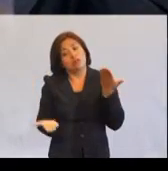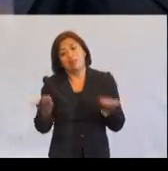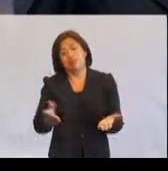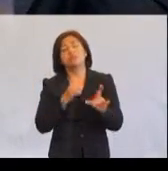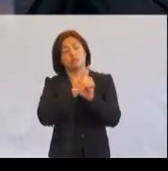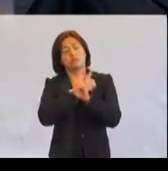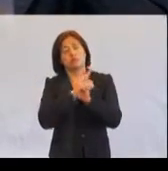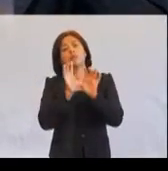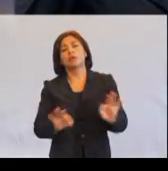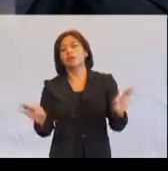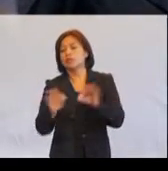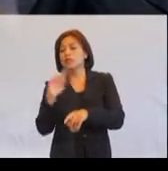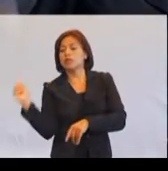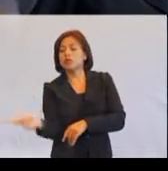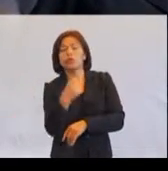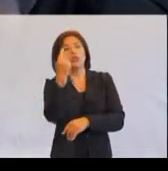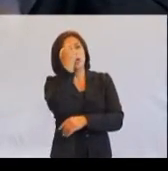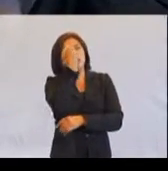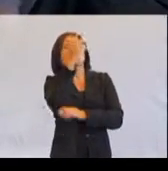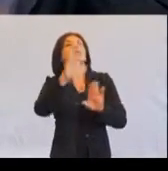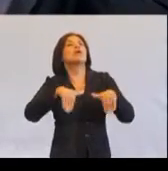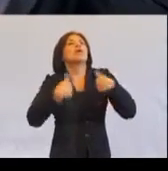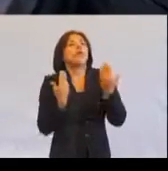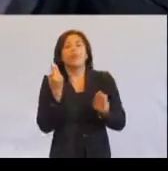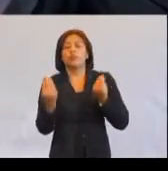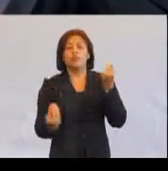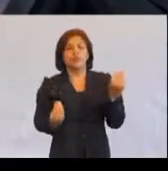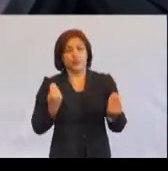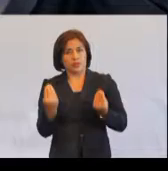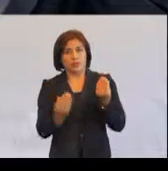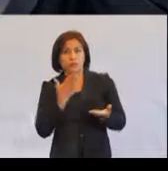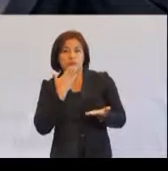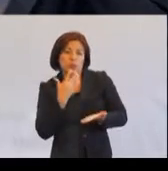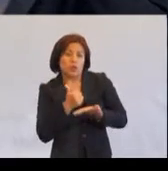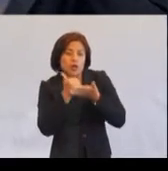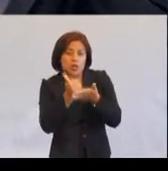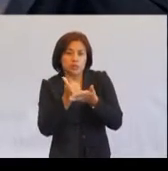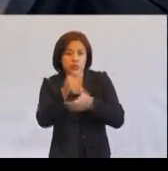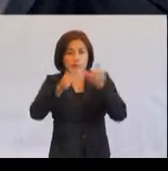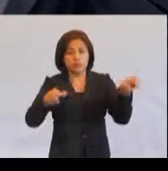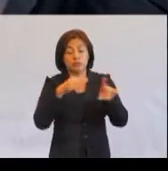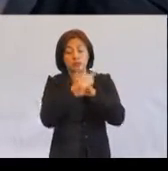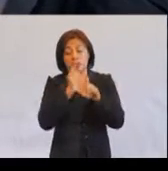tarde o tal vez en la vida adulta. Y entonces sepan cada uno de ellos cómo